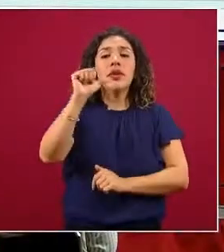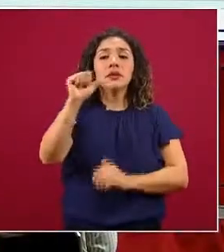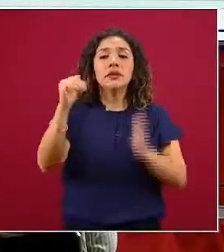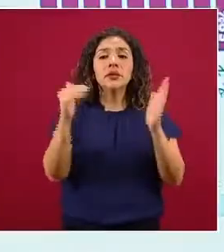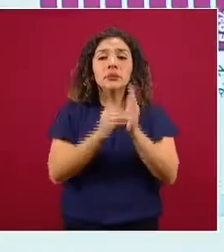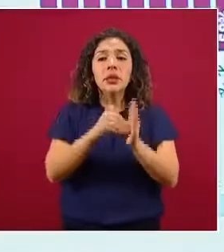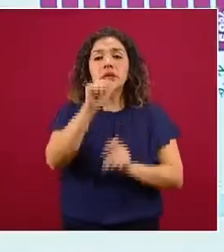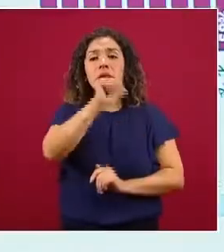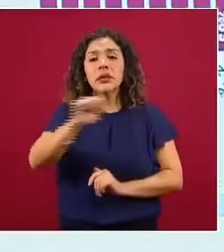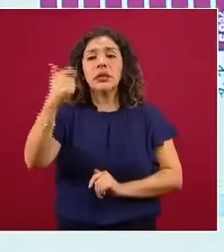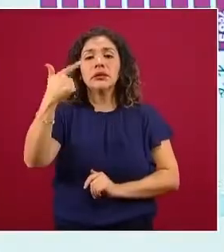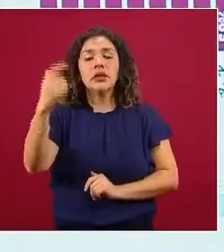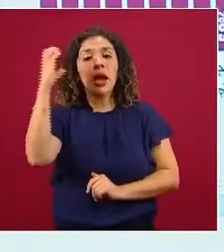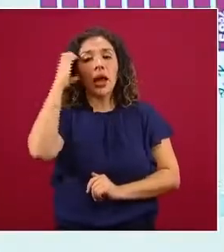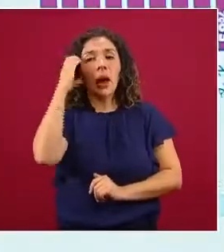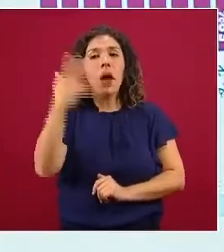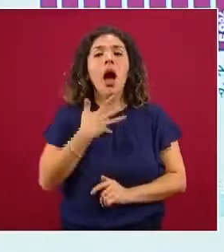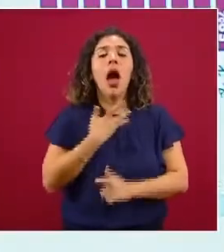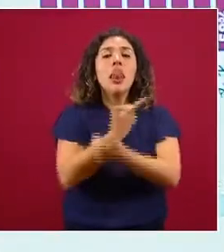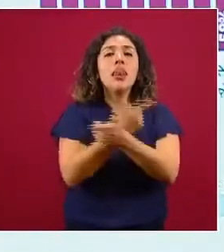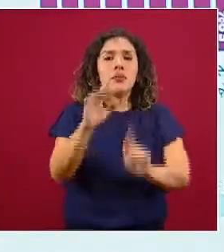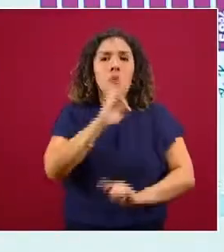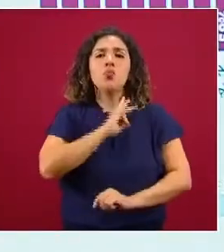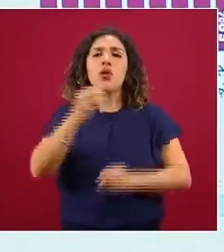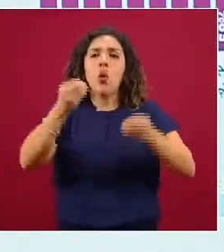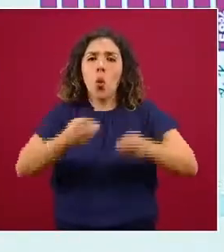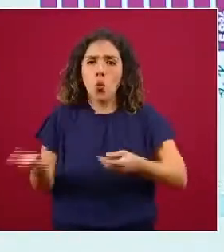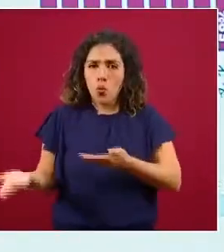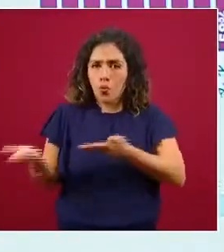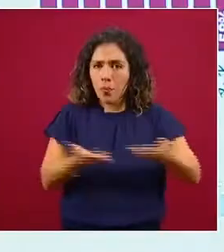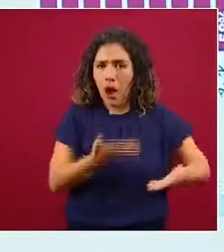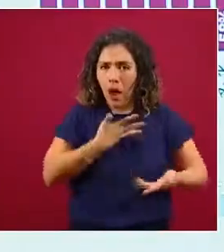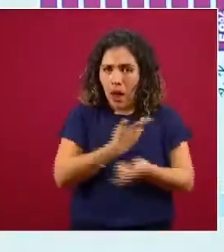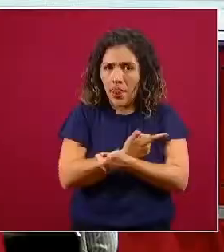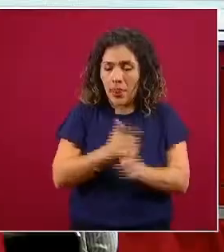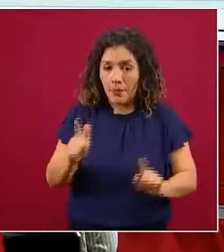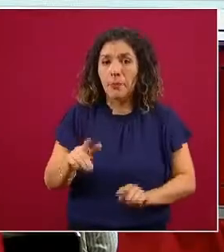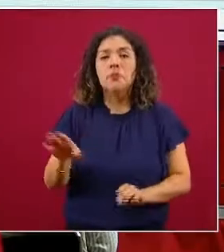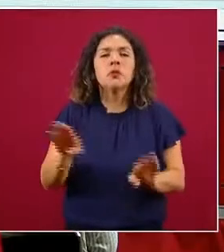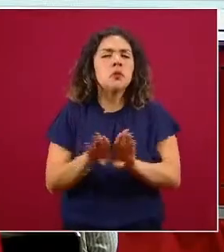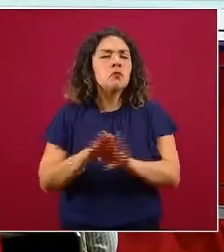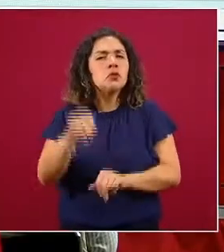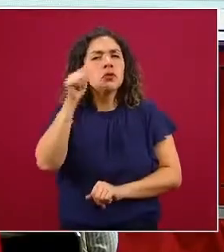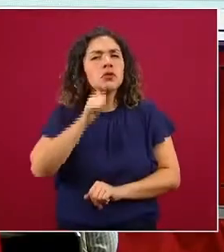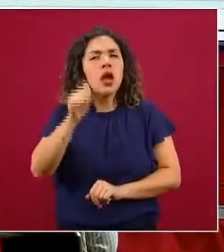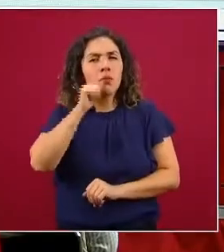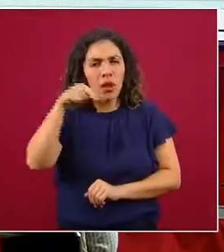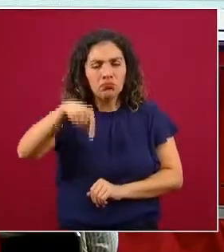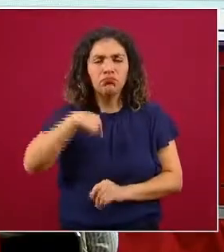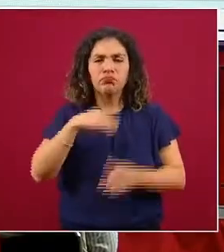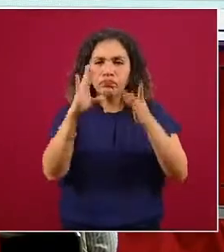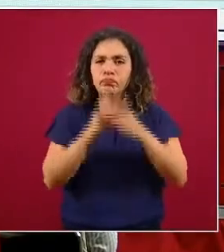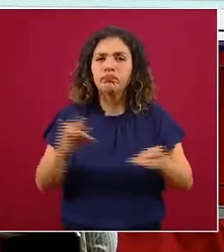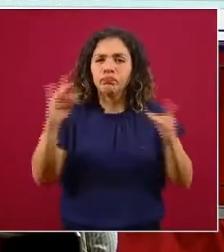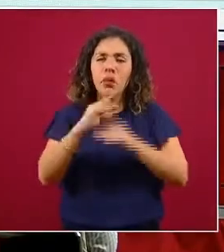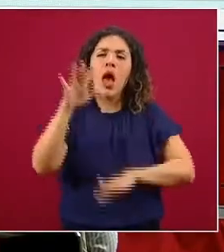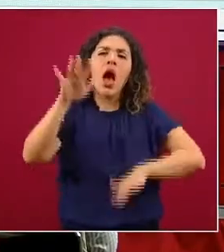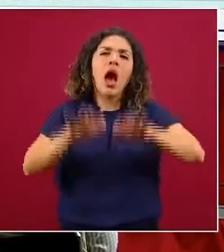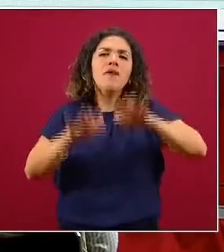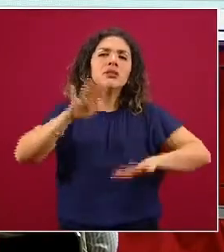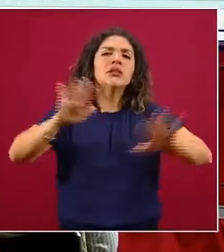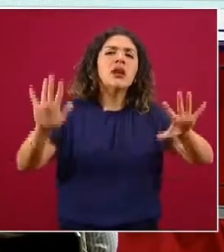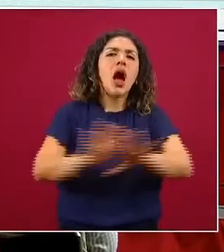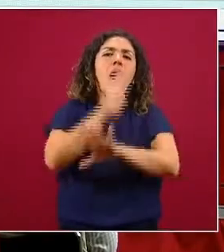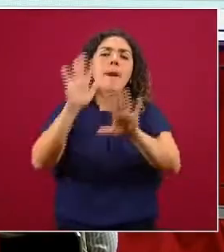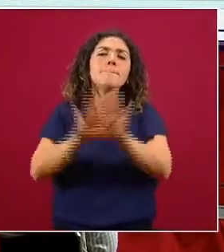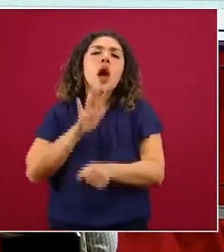16.607 camas todavía disponibles para poder ser utilizadas. Como ya lo hemos visto noche con noche, lógicamente esto varía